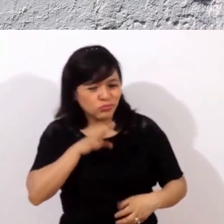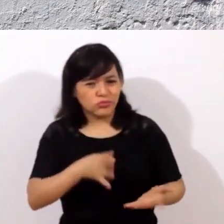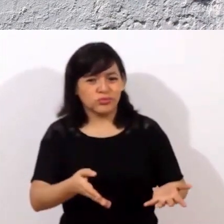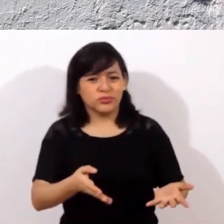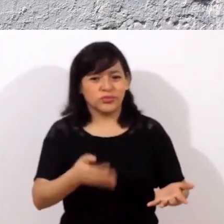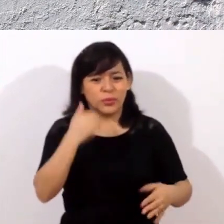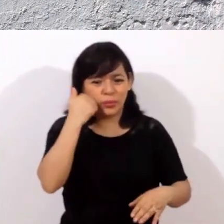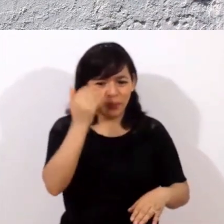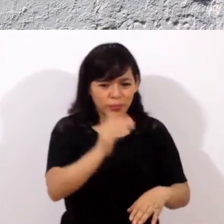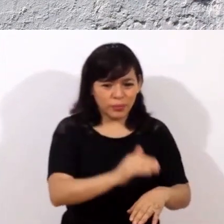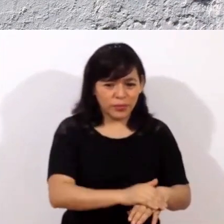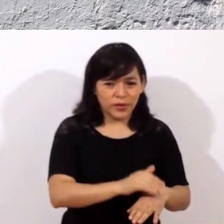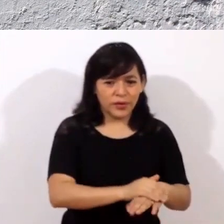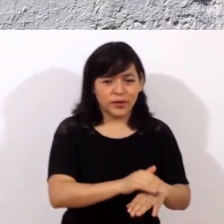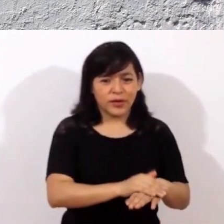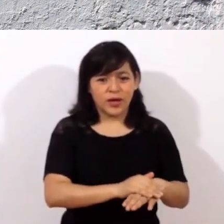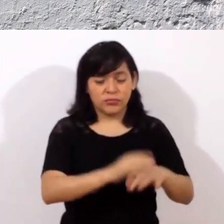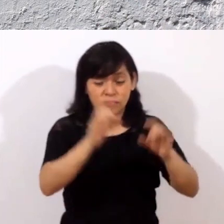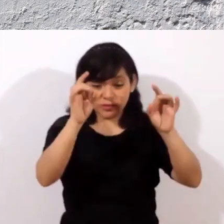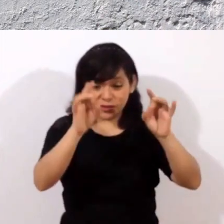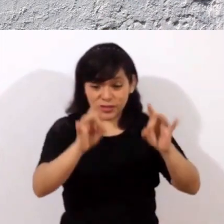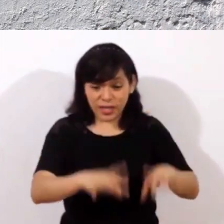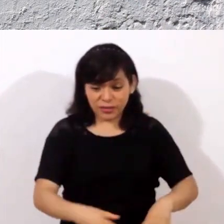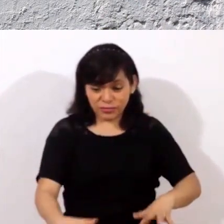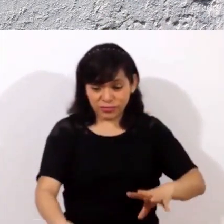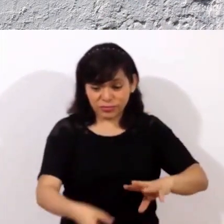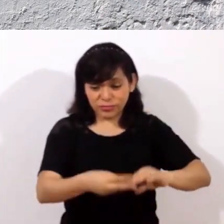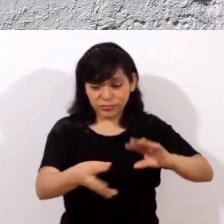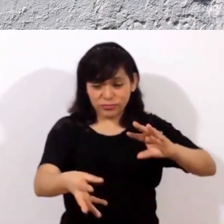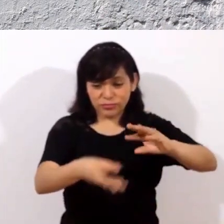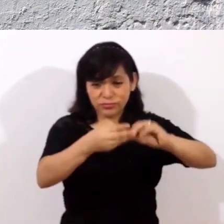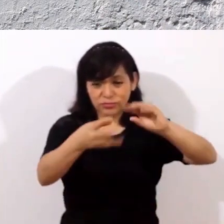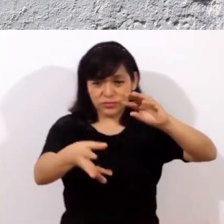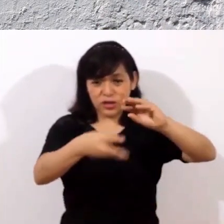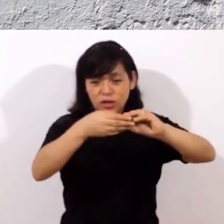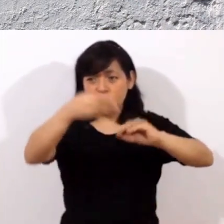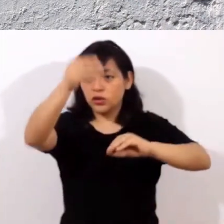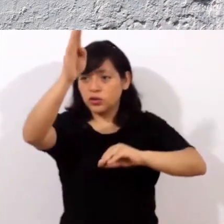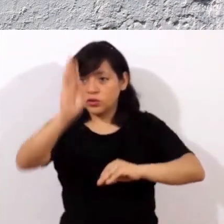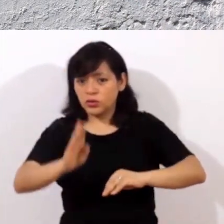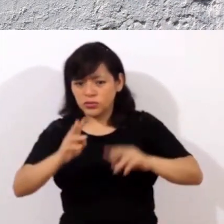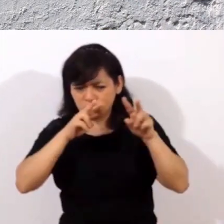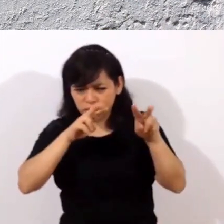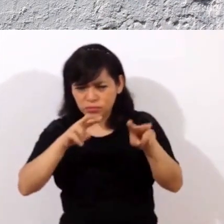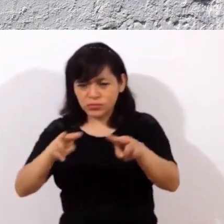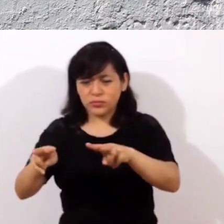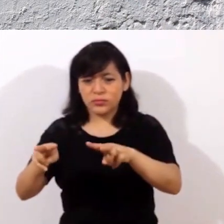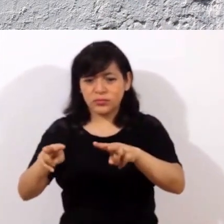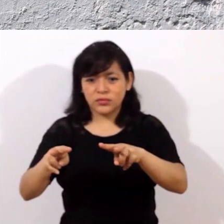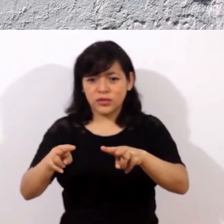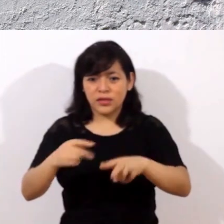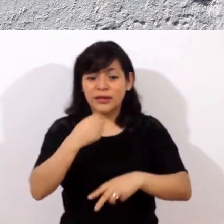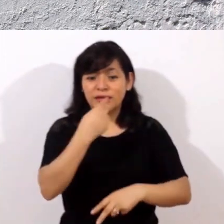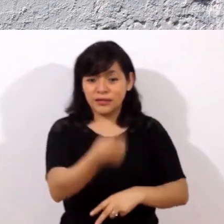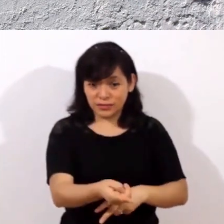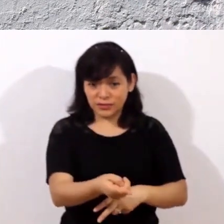era cada vez más densa. Y el Señor está teniendo estas acusaciones precisamente para el